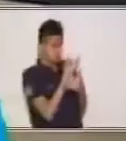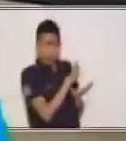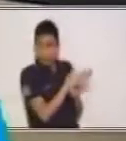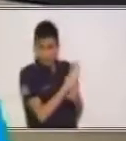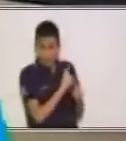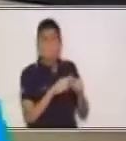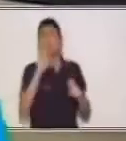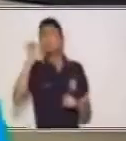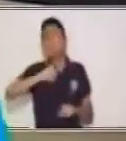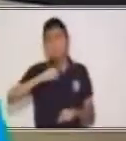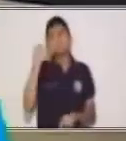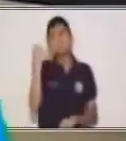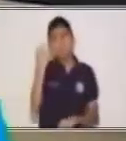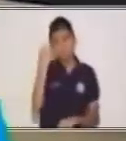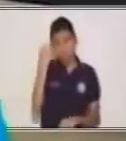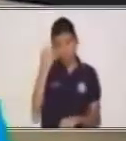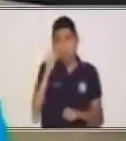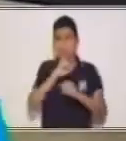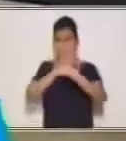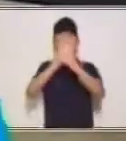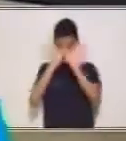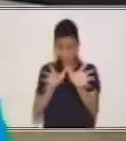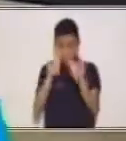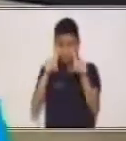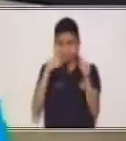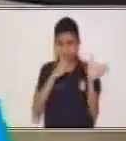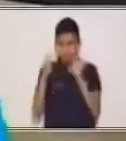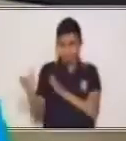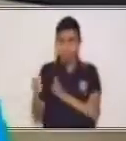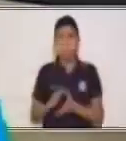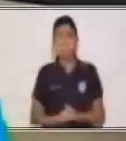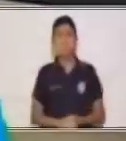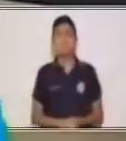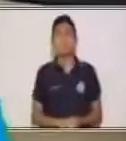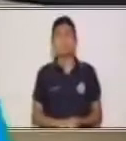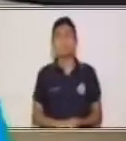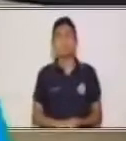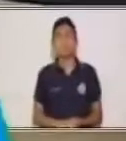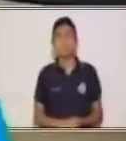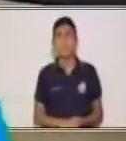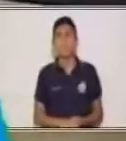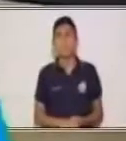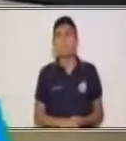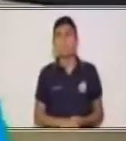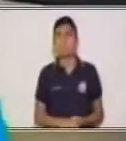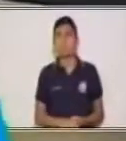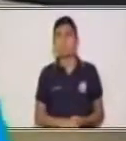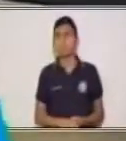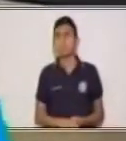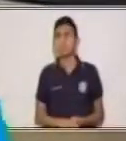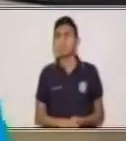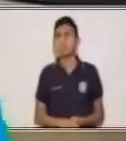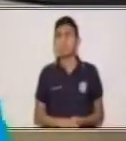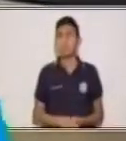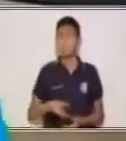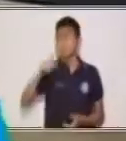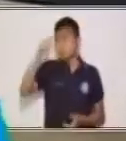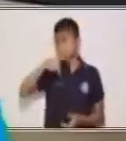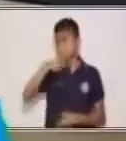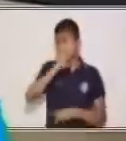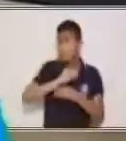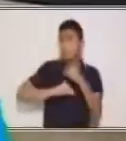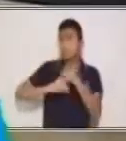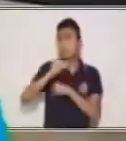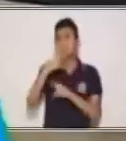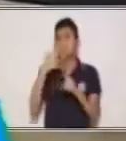el sujeto. ¿Sí? Ok, vamos a continuar. Vamos a decirle adiós a tácito y vamos a decirle hola